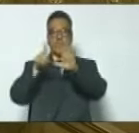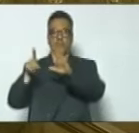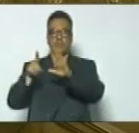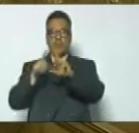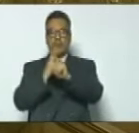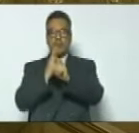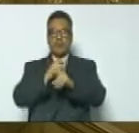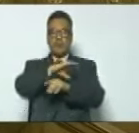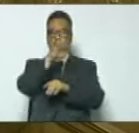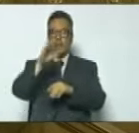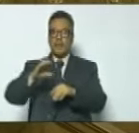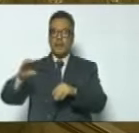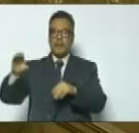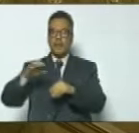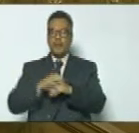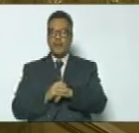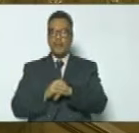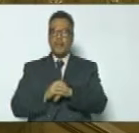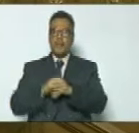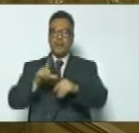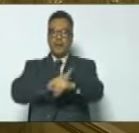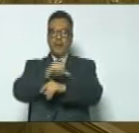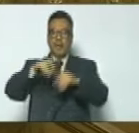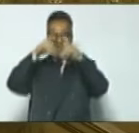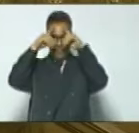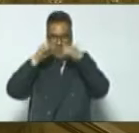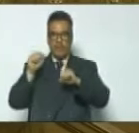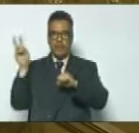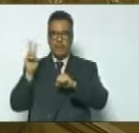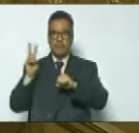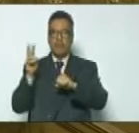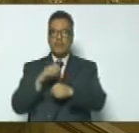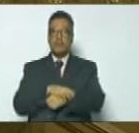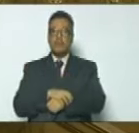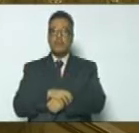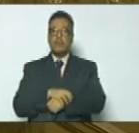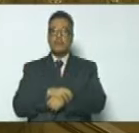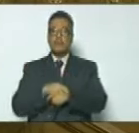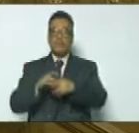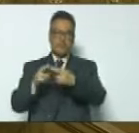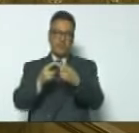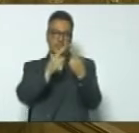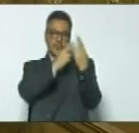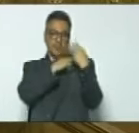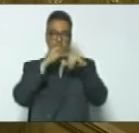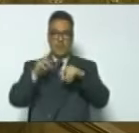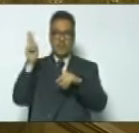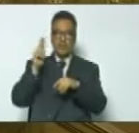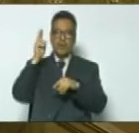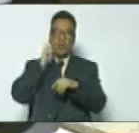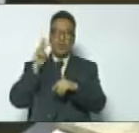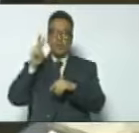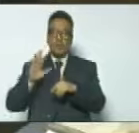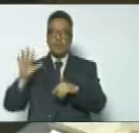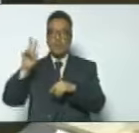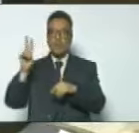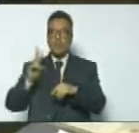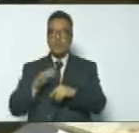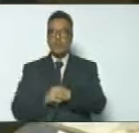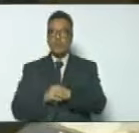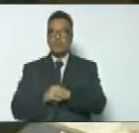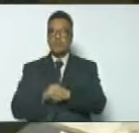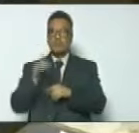de la Serie del Caribe y de la Liga Venezolana de Béisbol Profesional, en representación de la República Bolivariana de